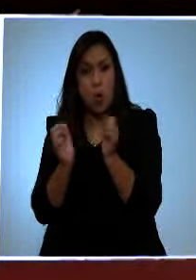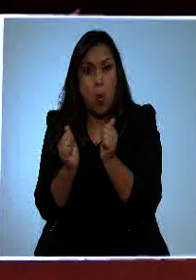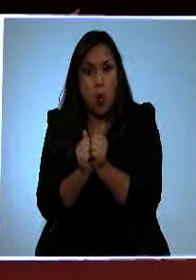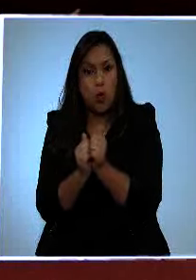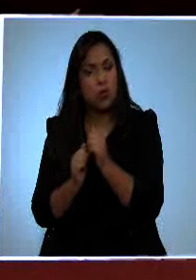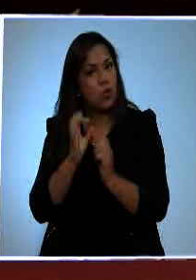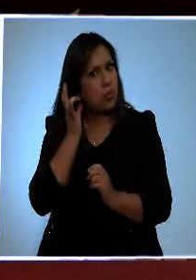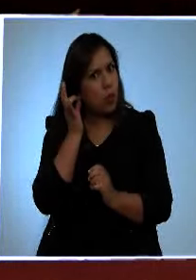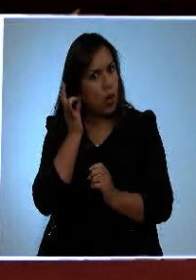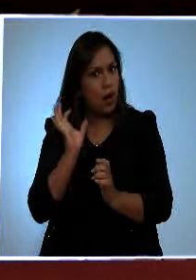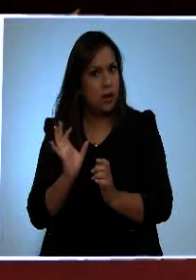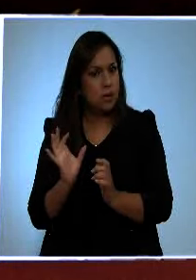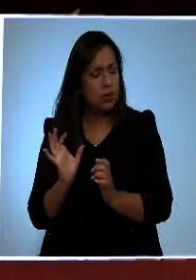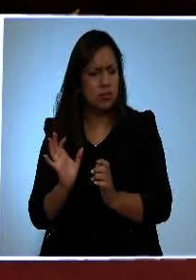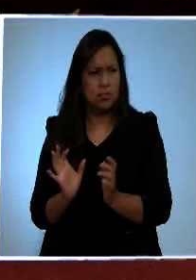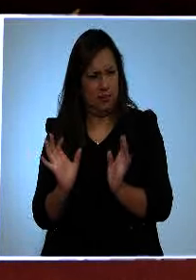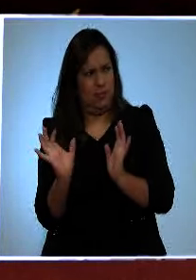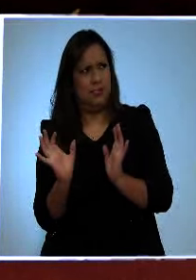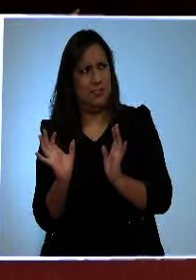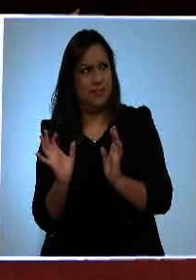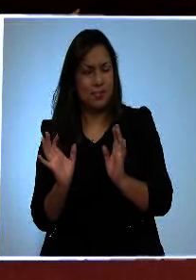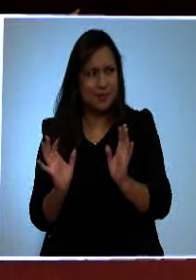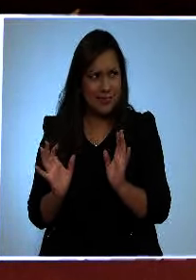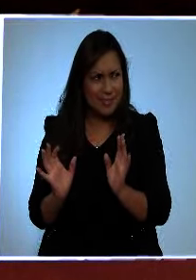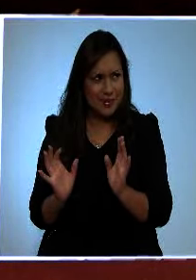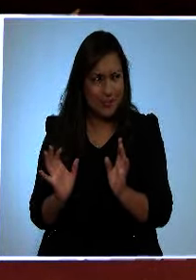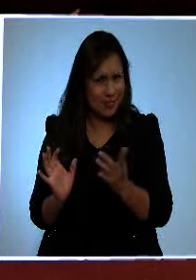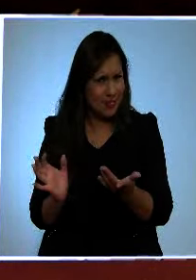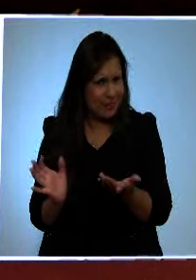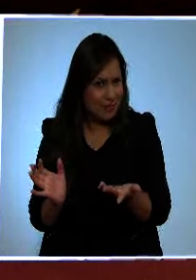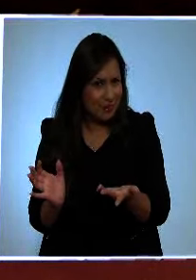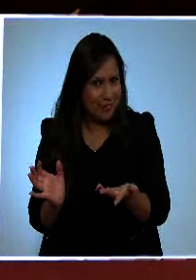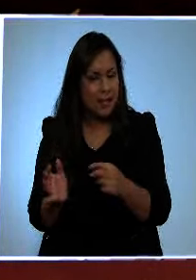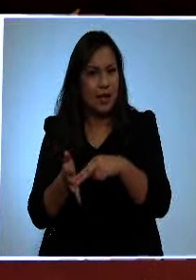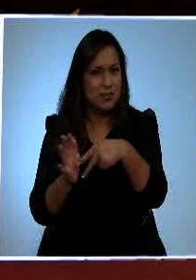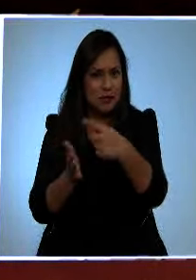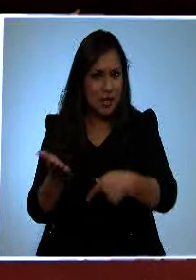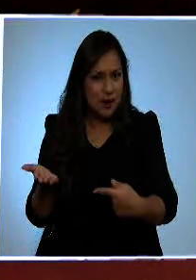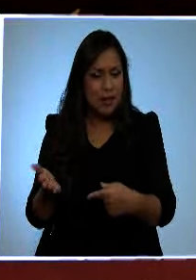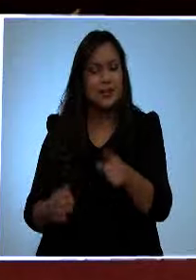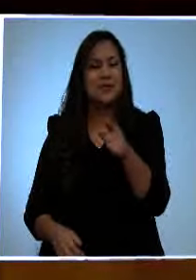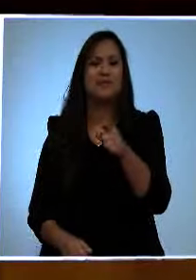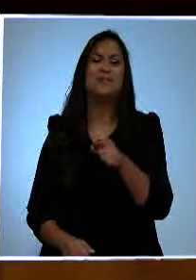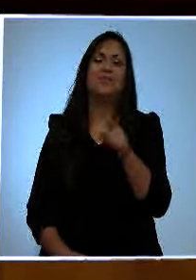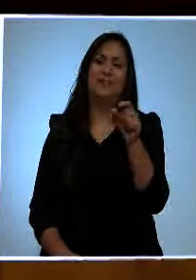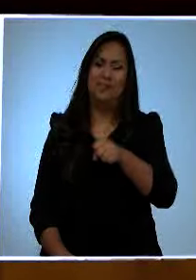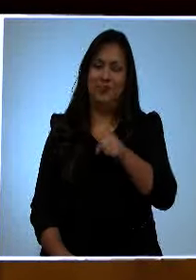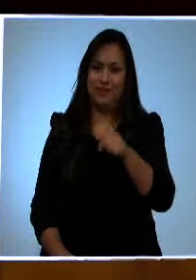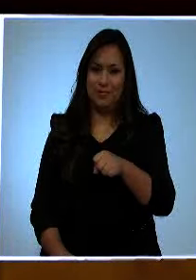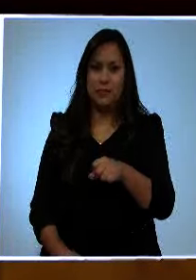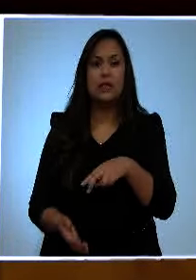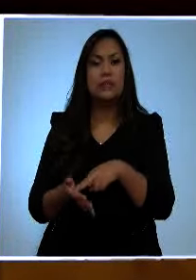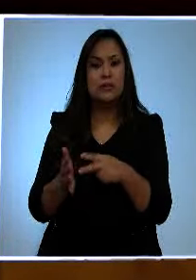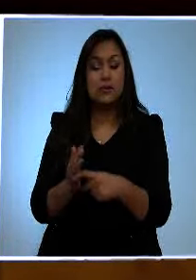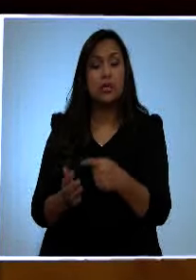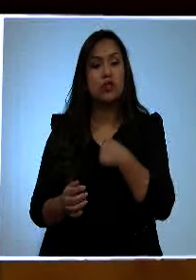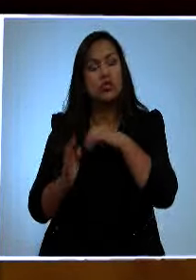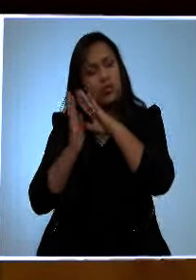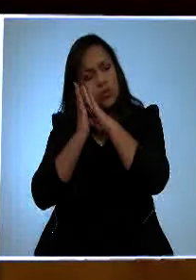pero no exacto no no En el sentido que usted piensa me decía yo me voy a con eso en la cabeza de